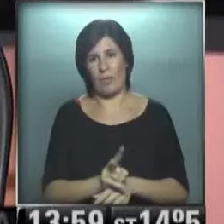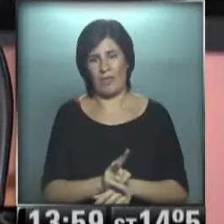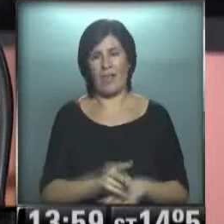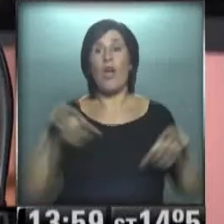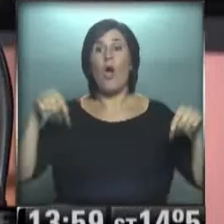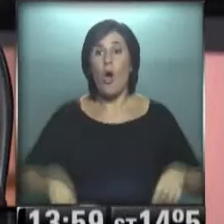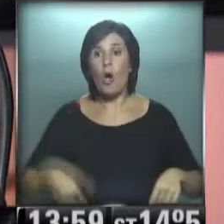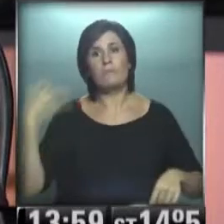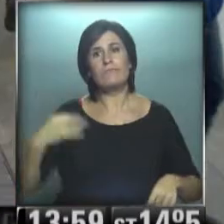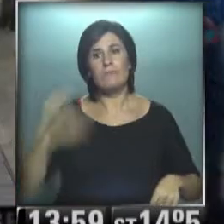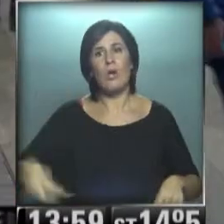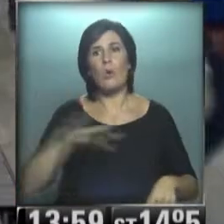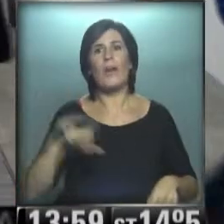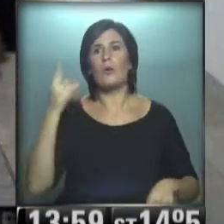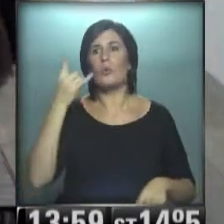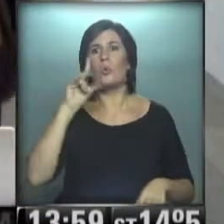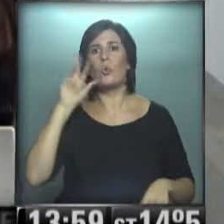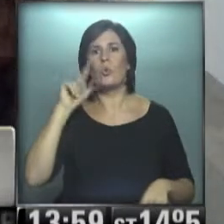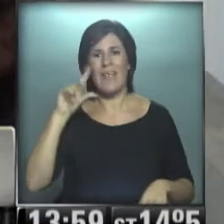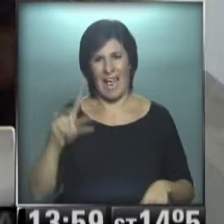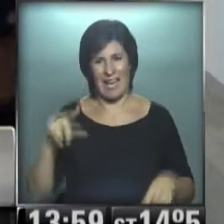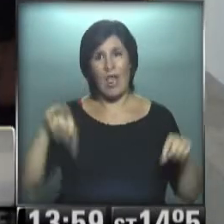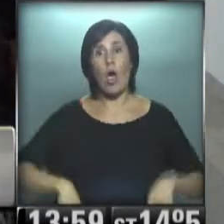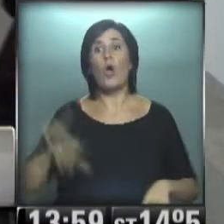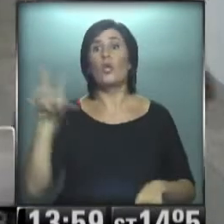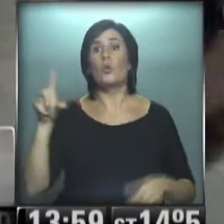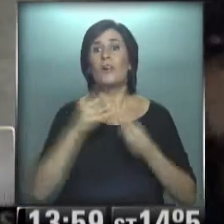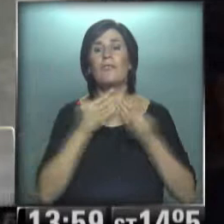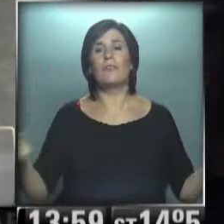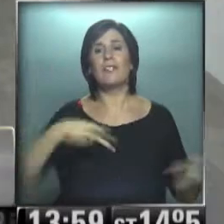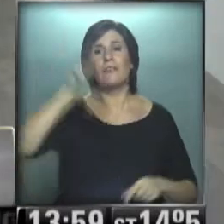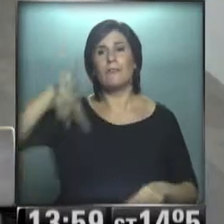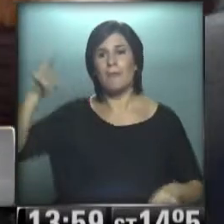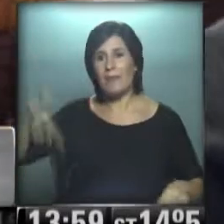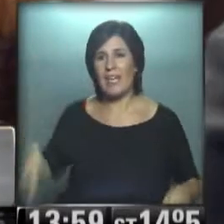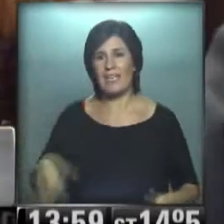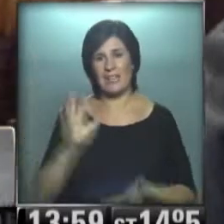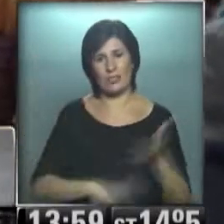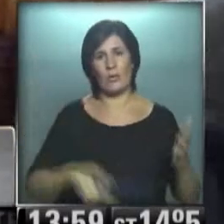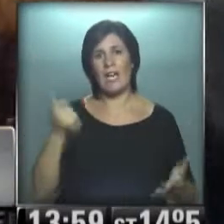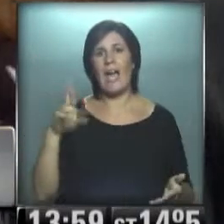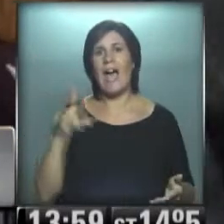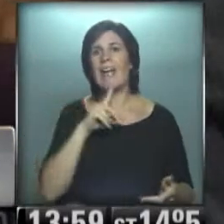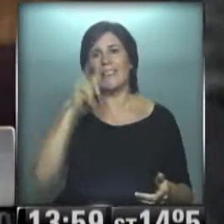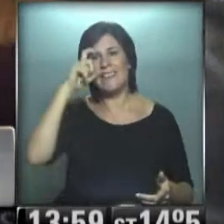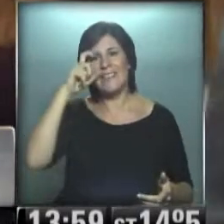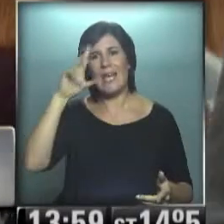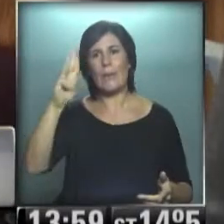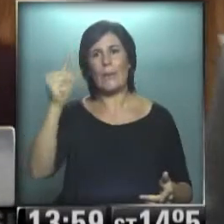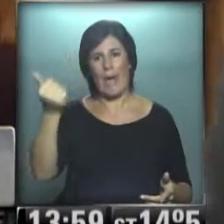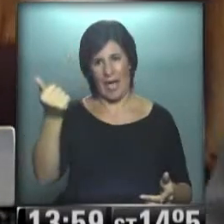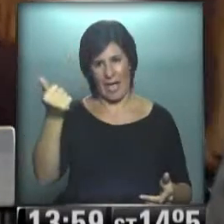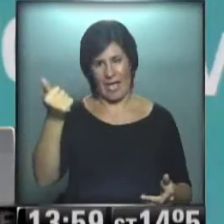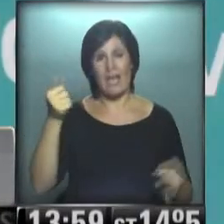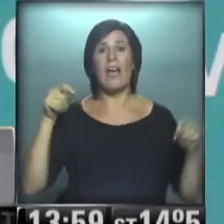Hoy es un buen día para ir a La Rural porque allí culmina en este lunes la Feria de Galerías de Arte, la 23ª edición de Arte Va, con